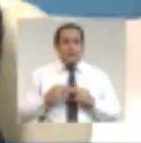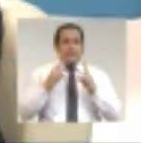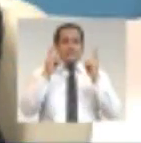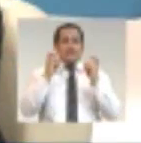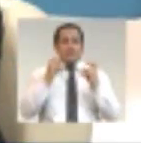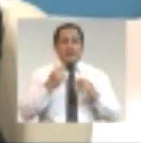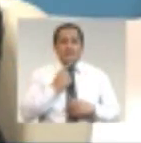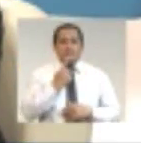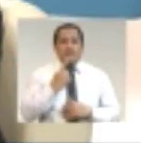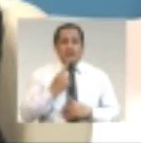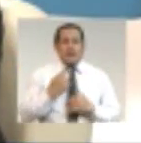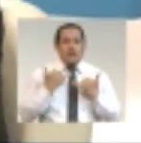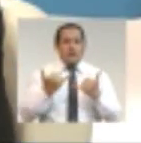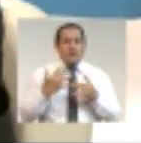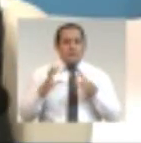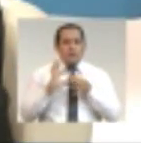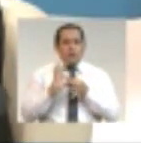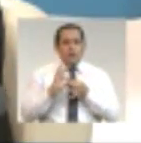caso está